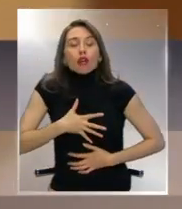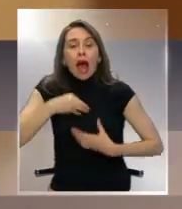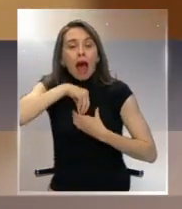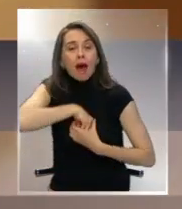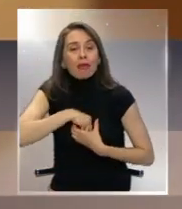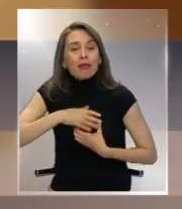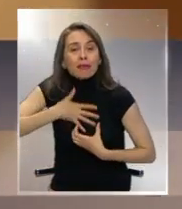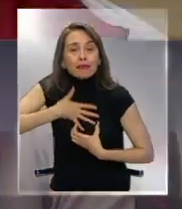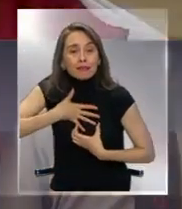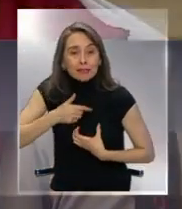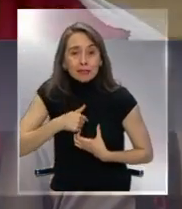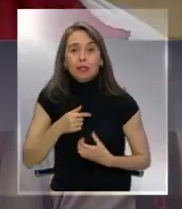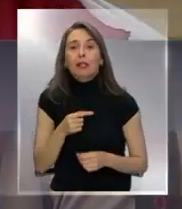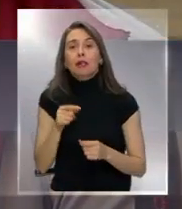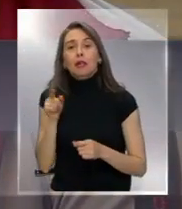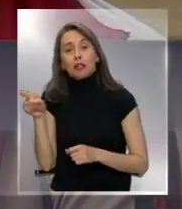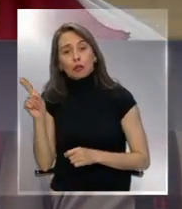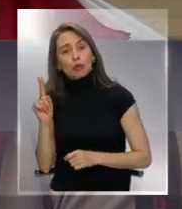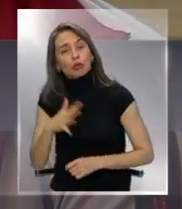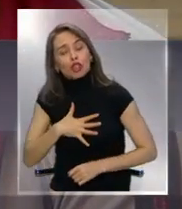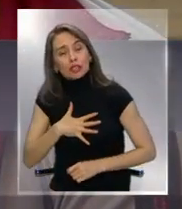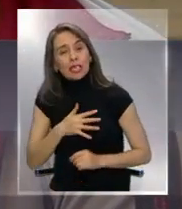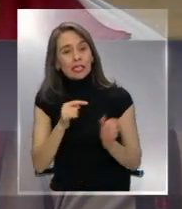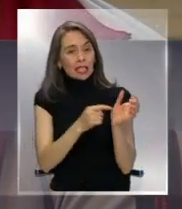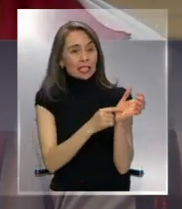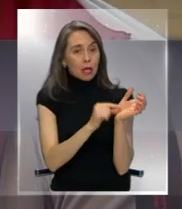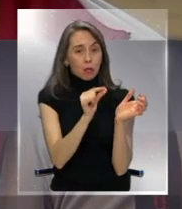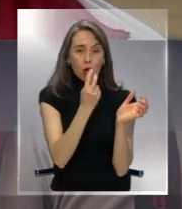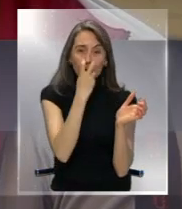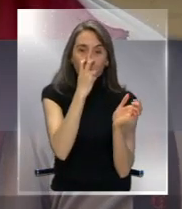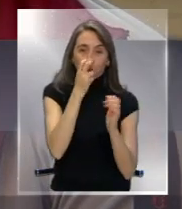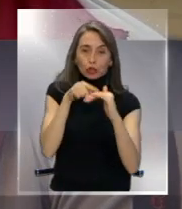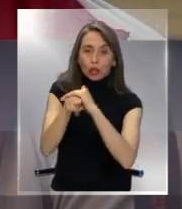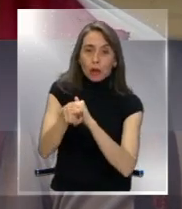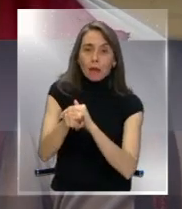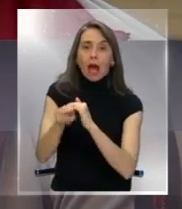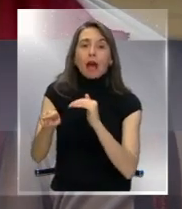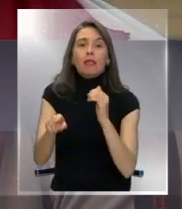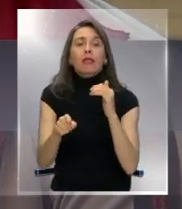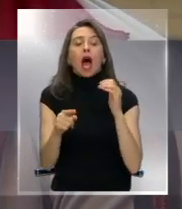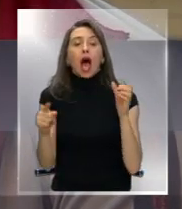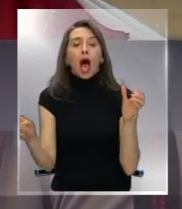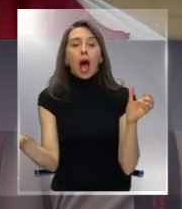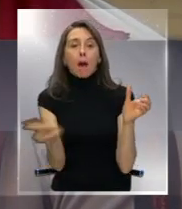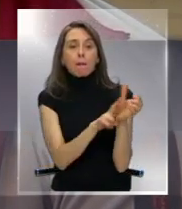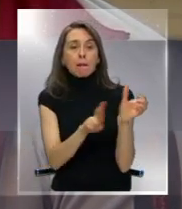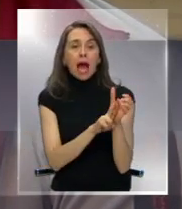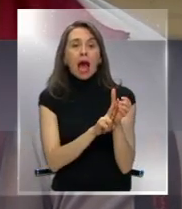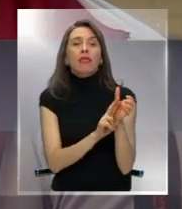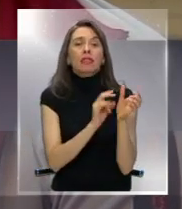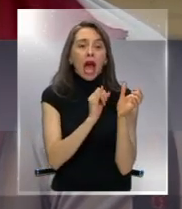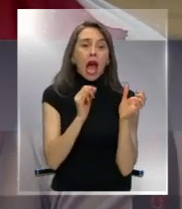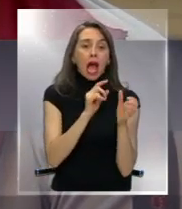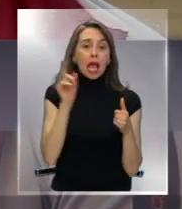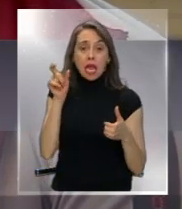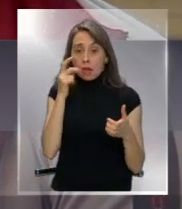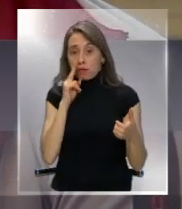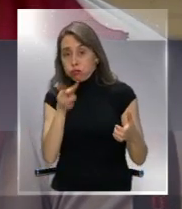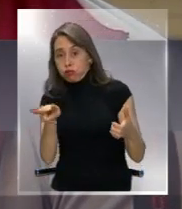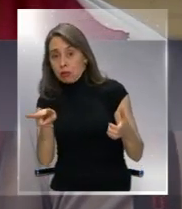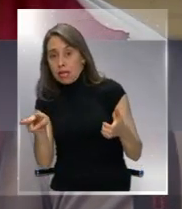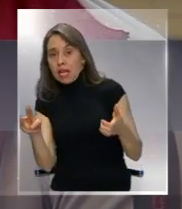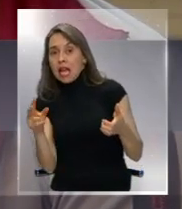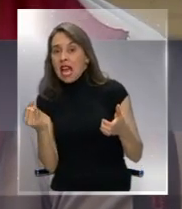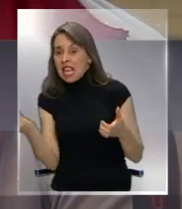¿No sienten que quizás invade su privacidad un poco esto de estar mandando información y que los profes tengan una nube con datos o creen que es